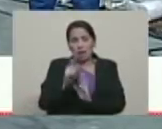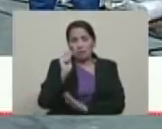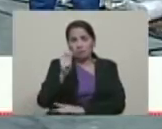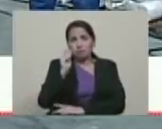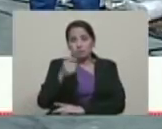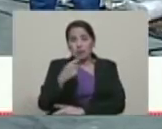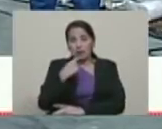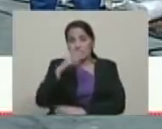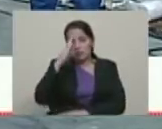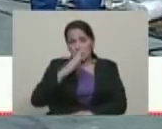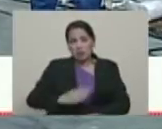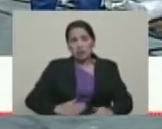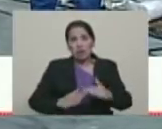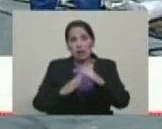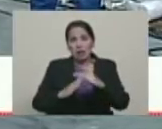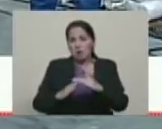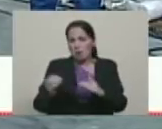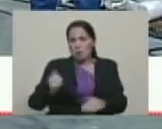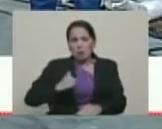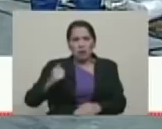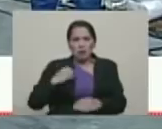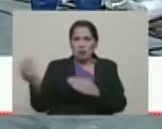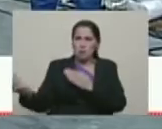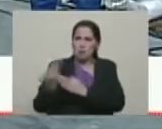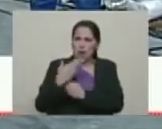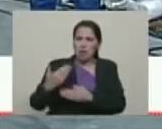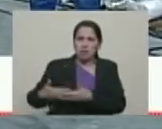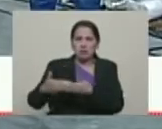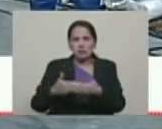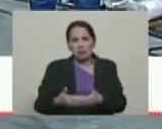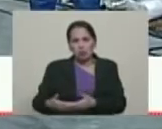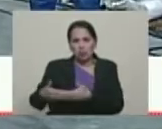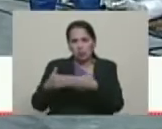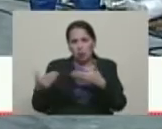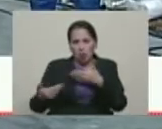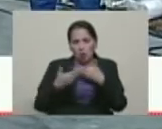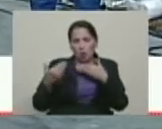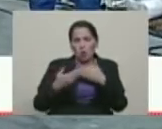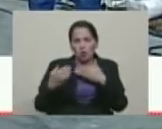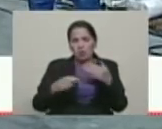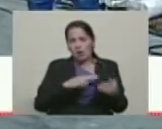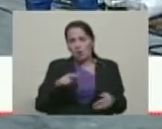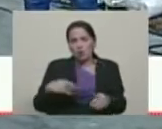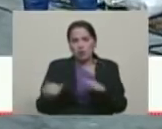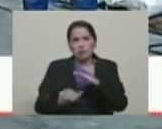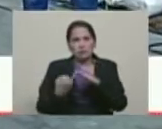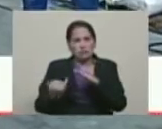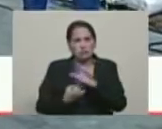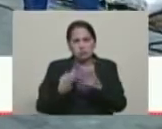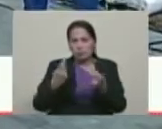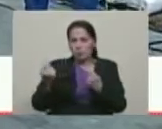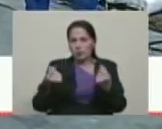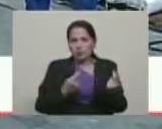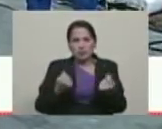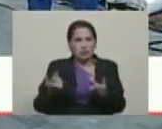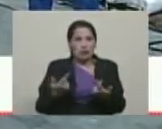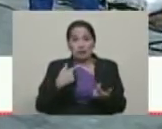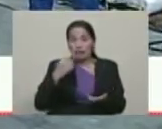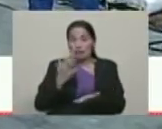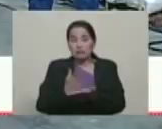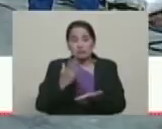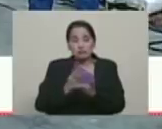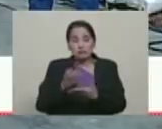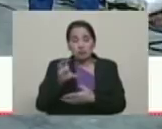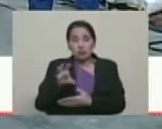dignidad las sanciones que se pretenden desde Estados Unidos contra nuestra institución monetaria y financiera fundamental del